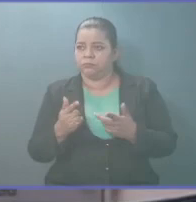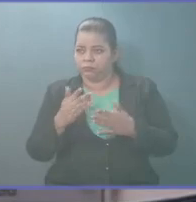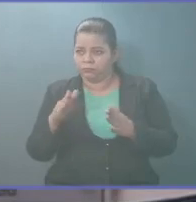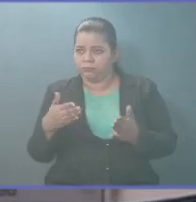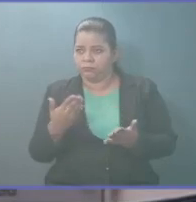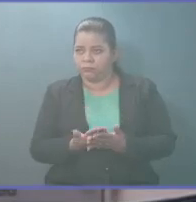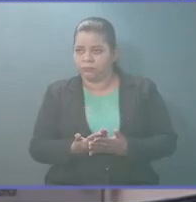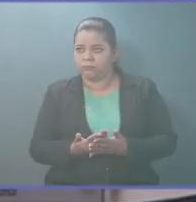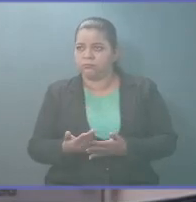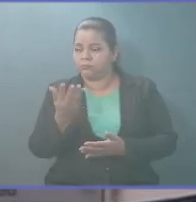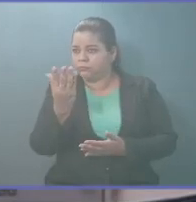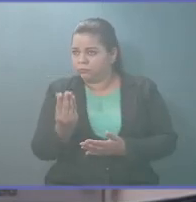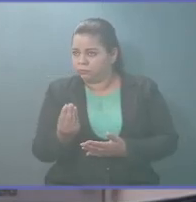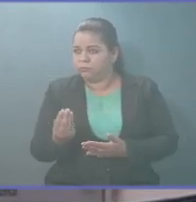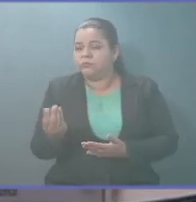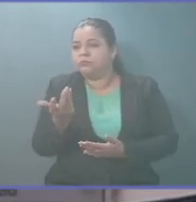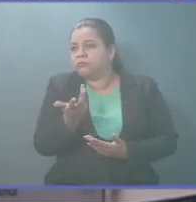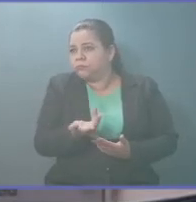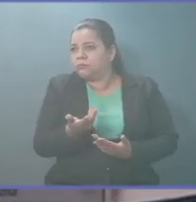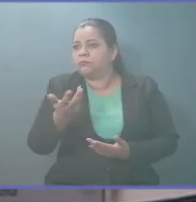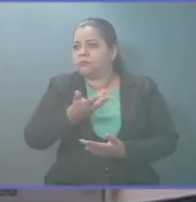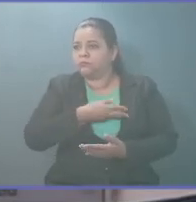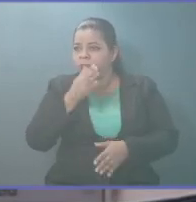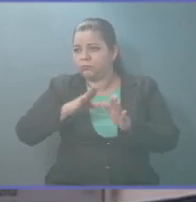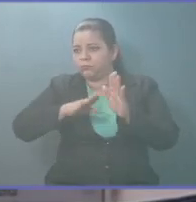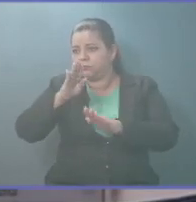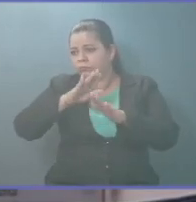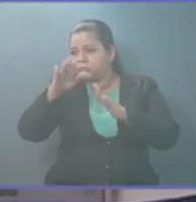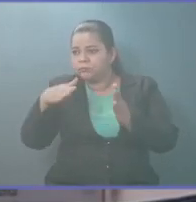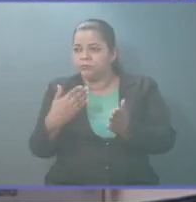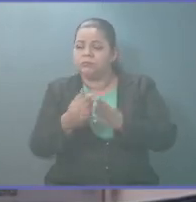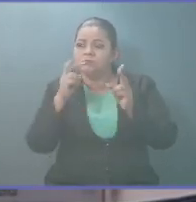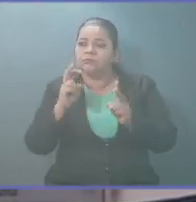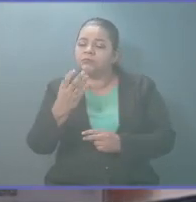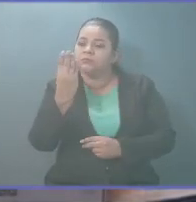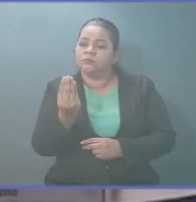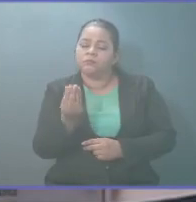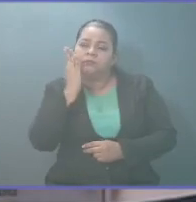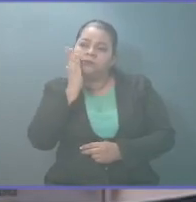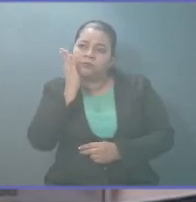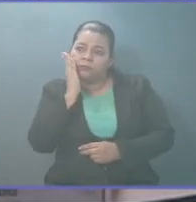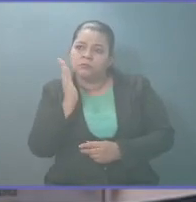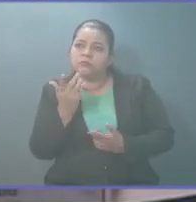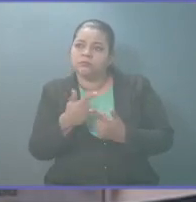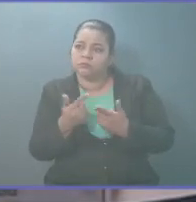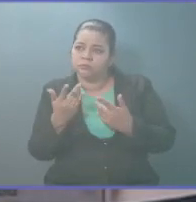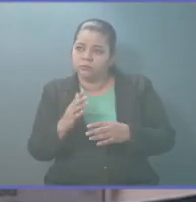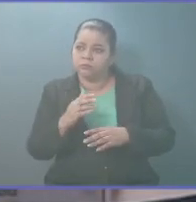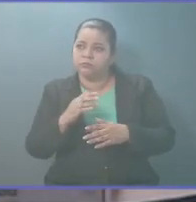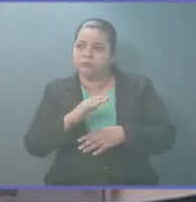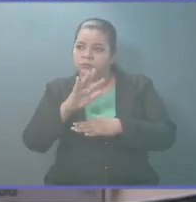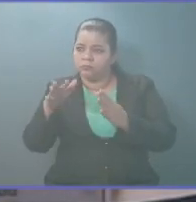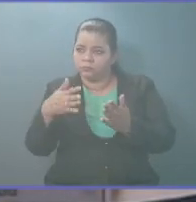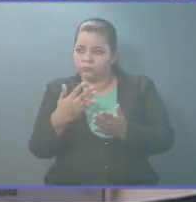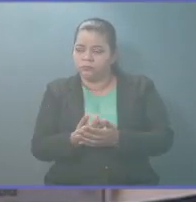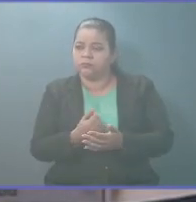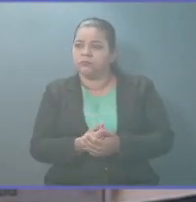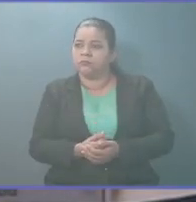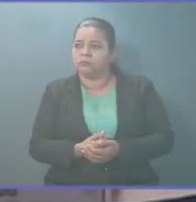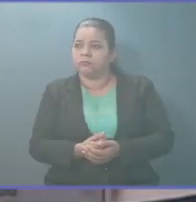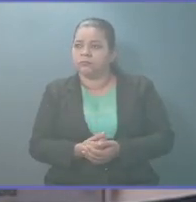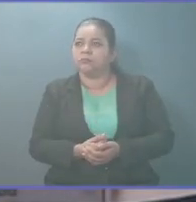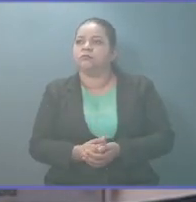la Madre no vas a encontrar a nadie sacrificándose que es el Día de la Madre, porque va a ir a tramitar algún proceso para